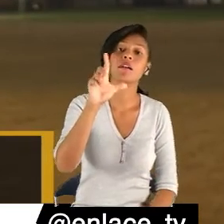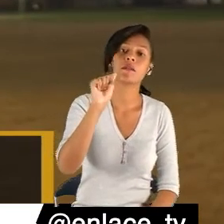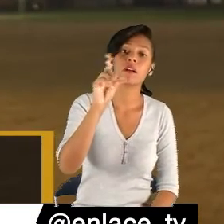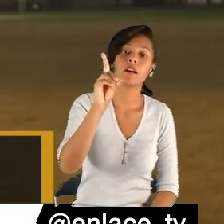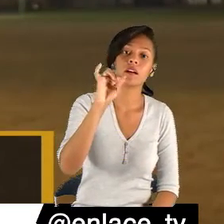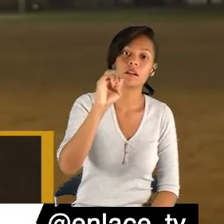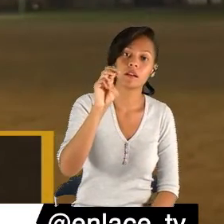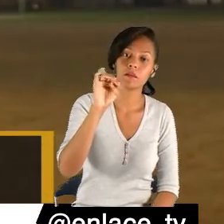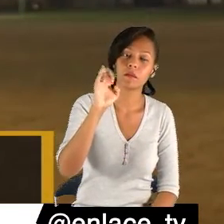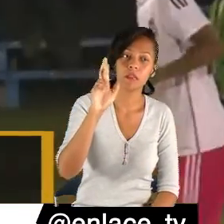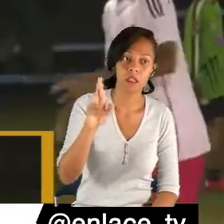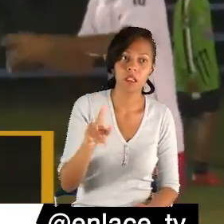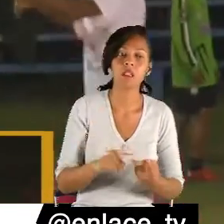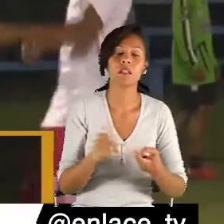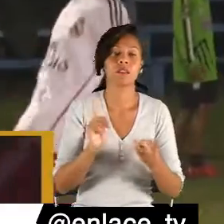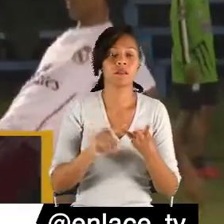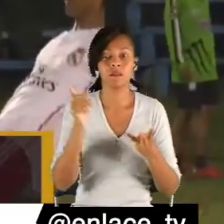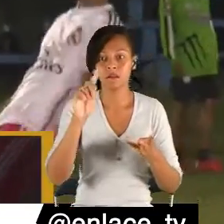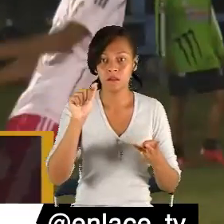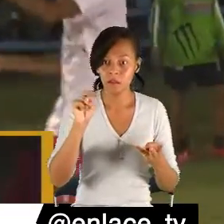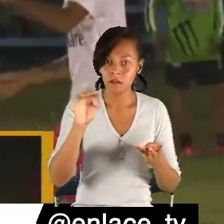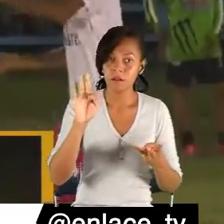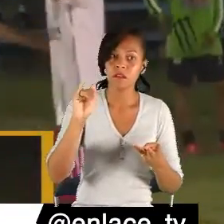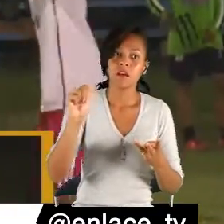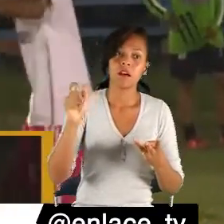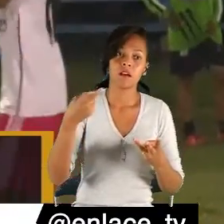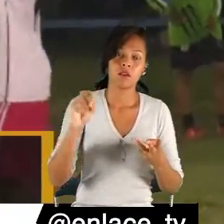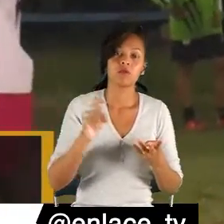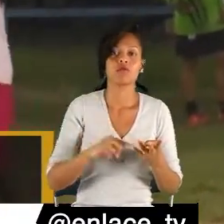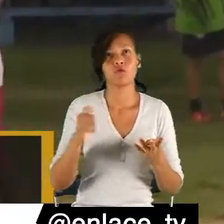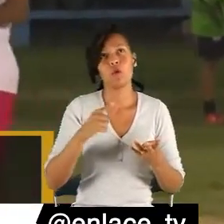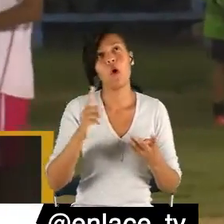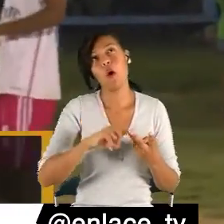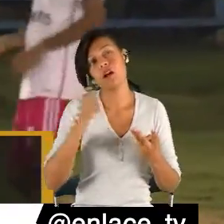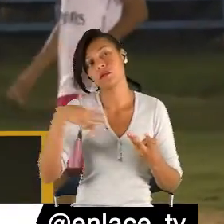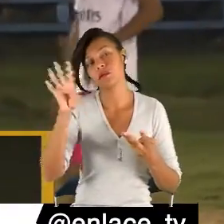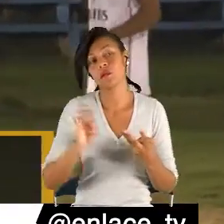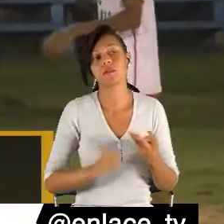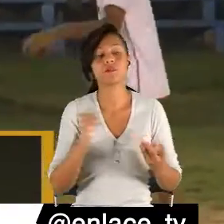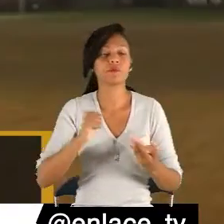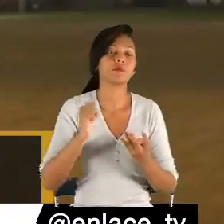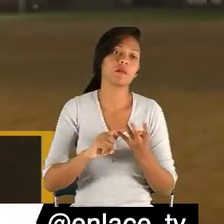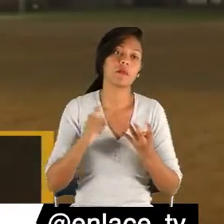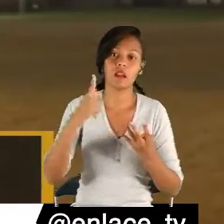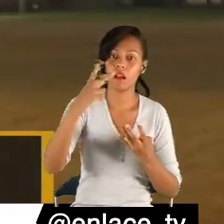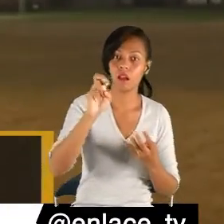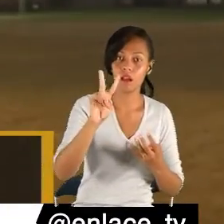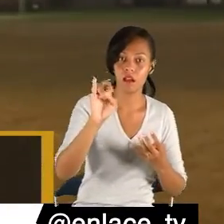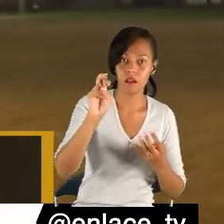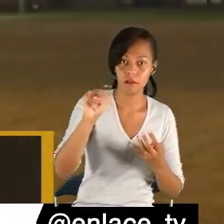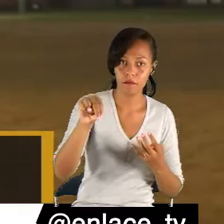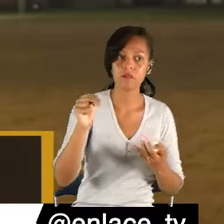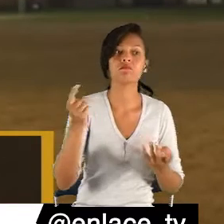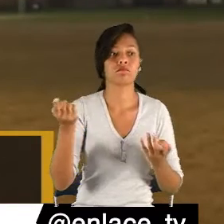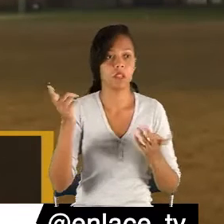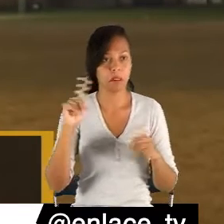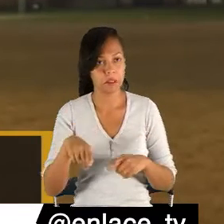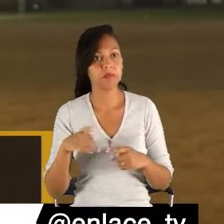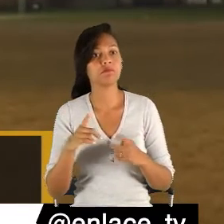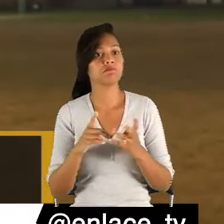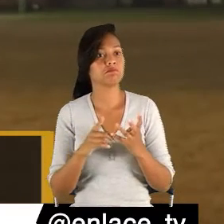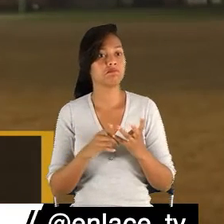tenemos santiago pérez en la sub-19 de este muchacho kevin leonardo mayer que ya de